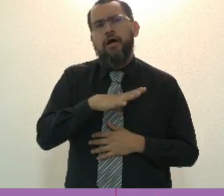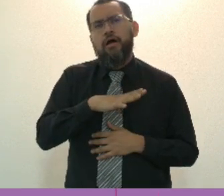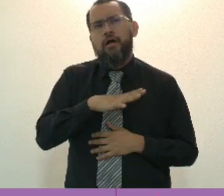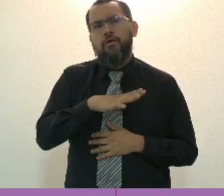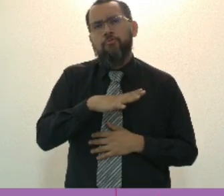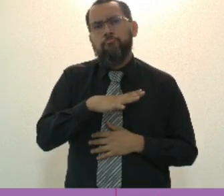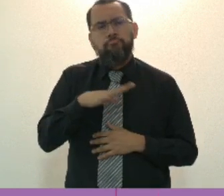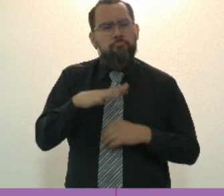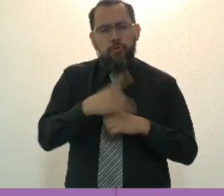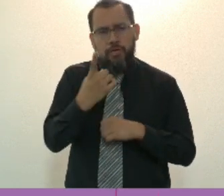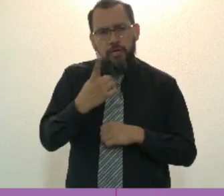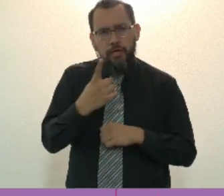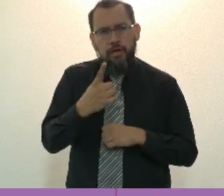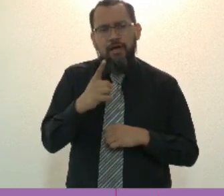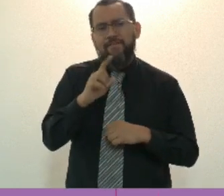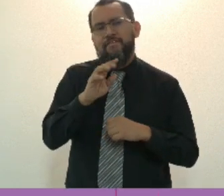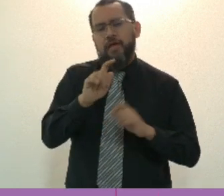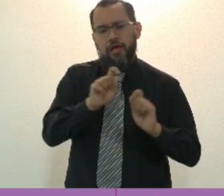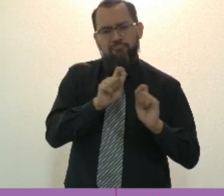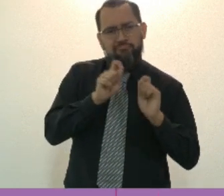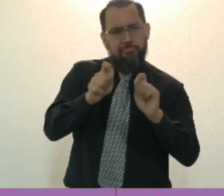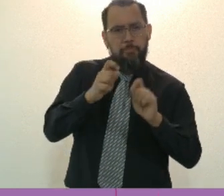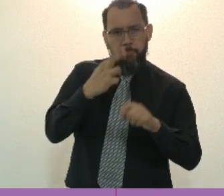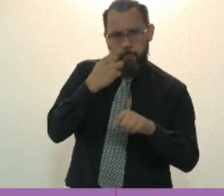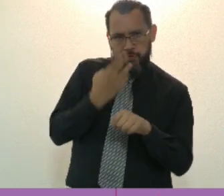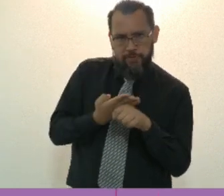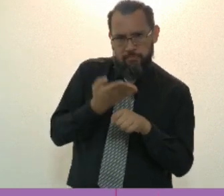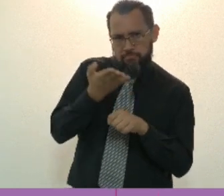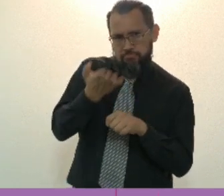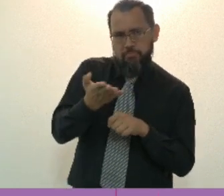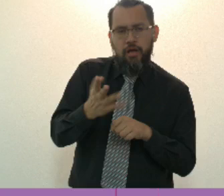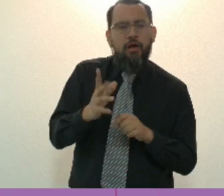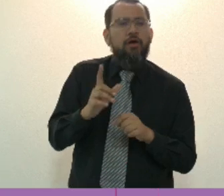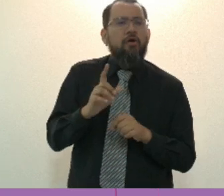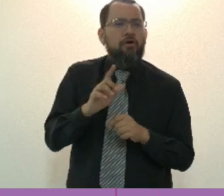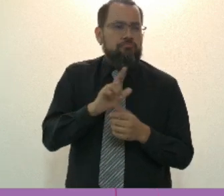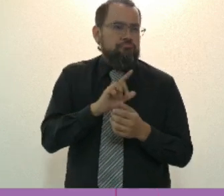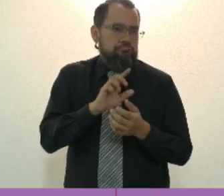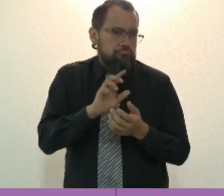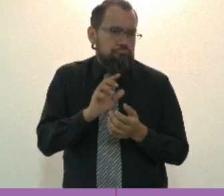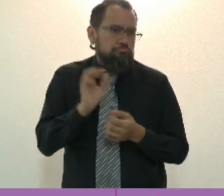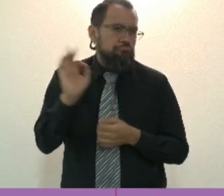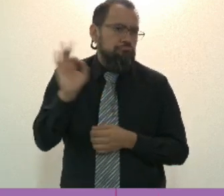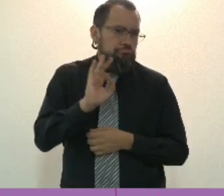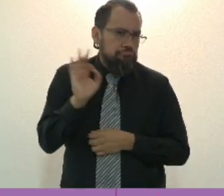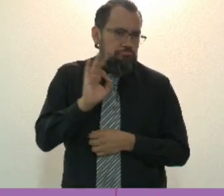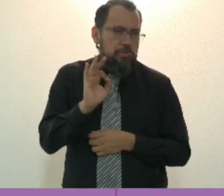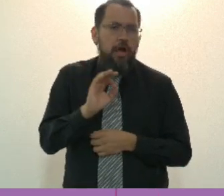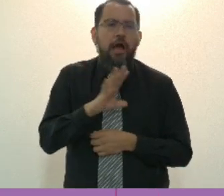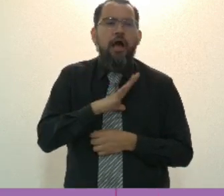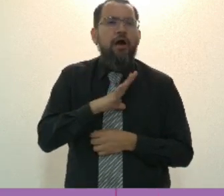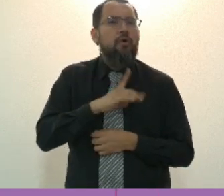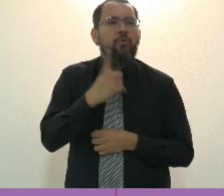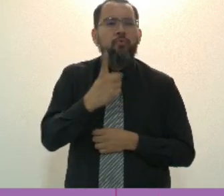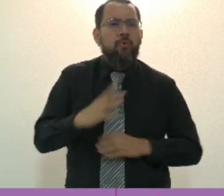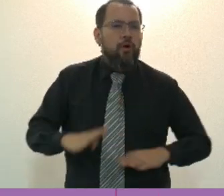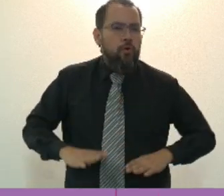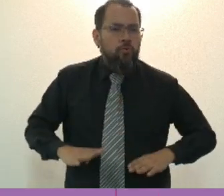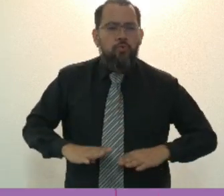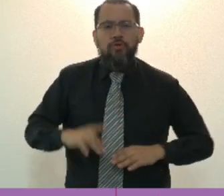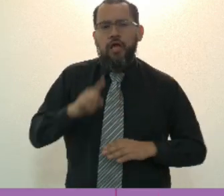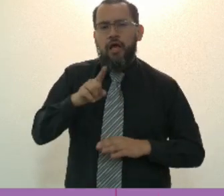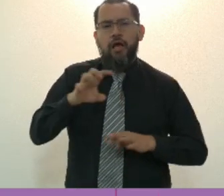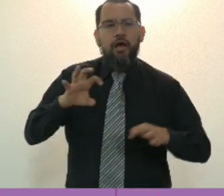porque un afincamiento de responsabilidad puede haber en un sentido puro una única conducta que puede ser asociada a